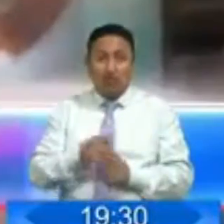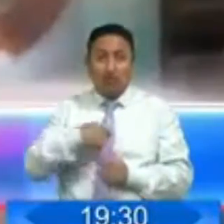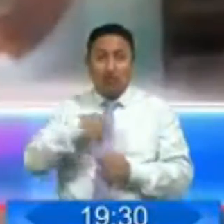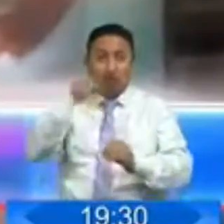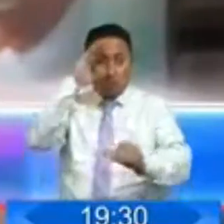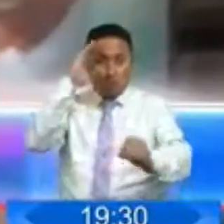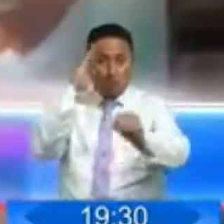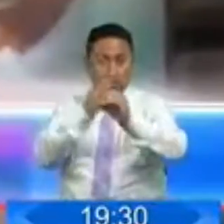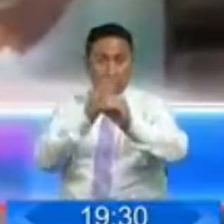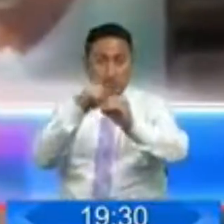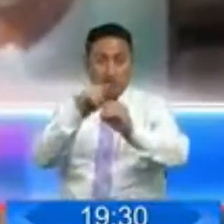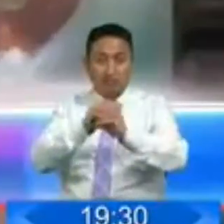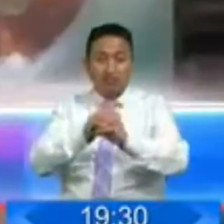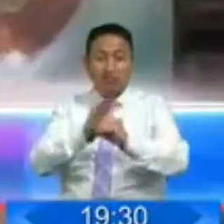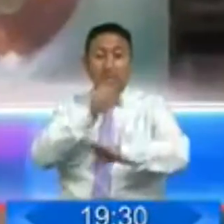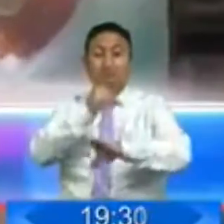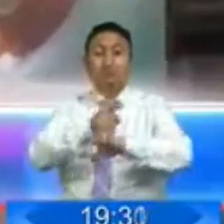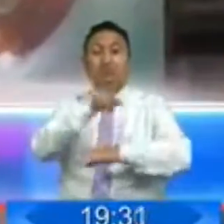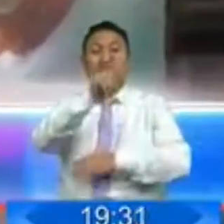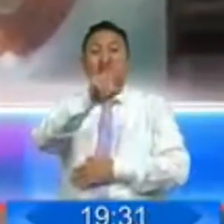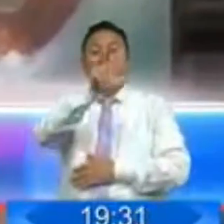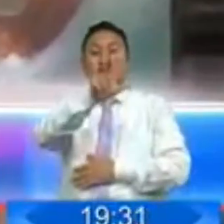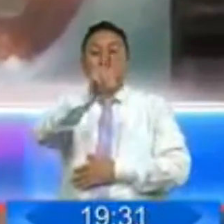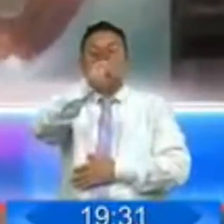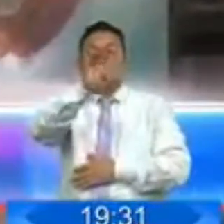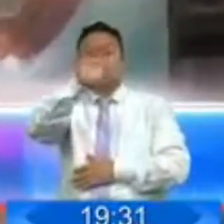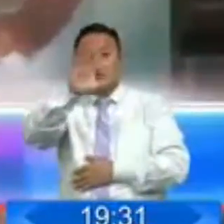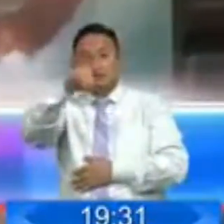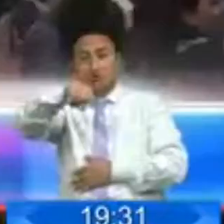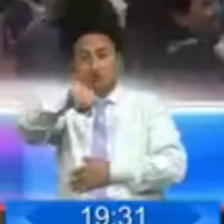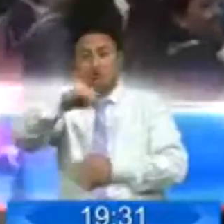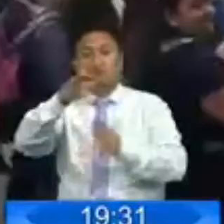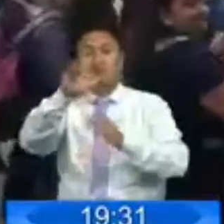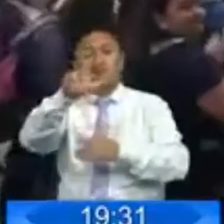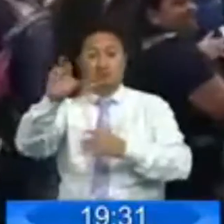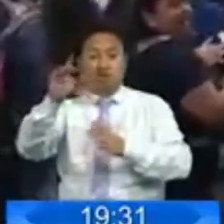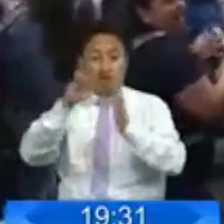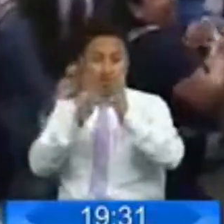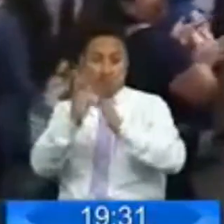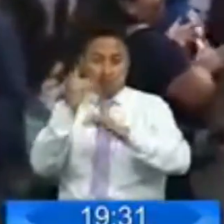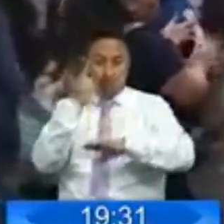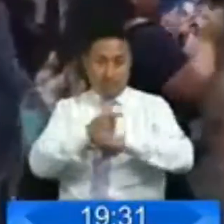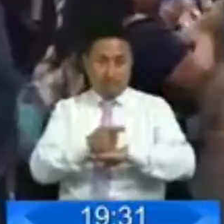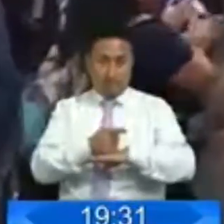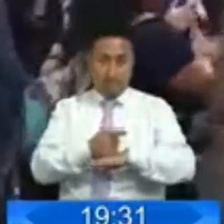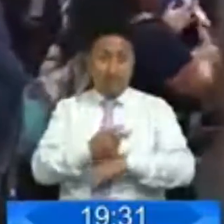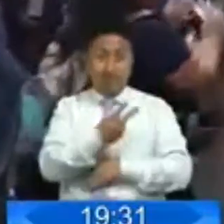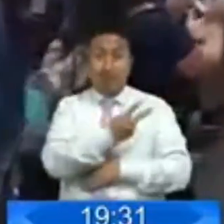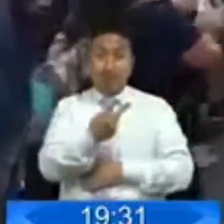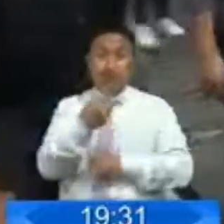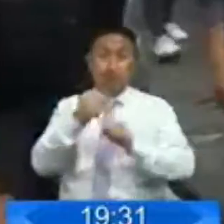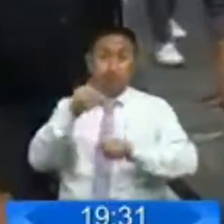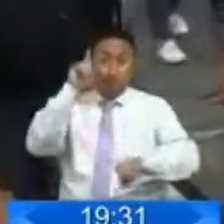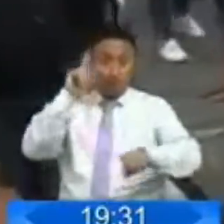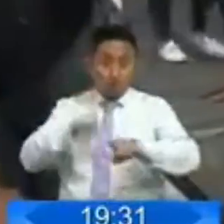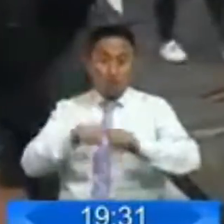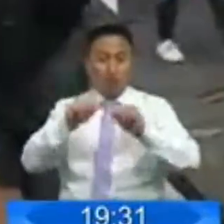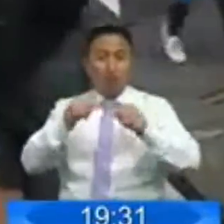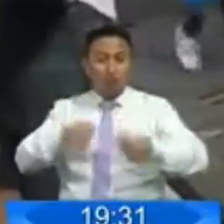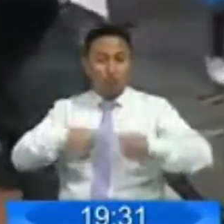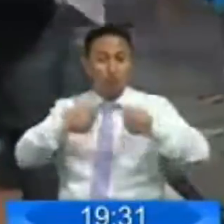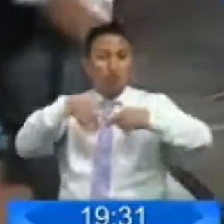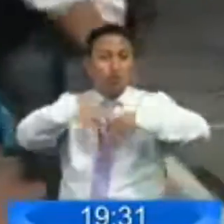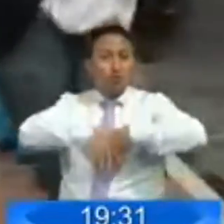objetivo, que sea que se derogue el decreto 345 que se propuso el 30 de abril. Dicen que tanto internos como estudiantes estarán en constantes movilizaciones